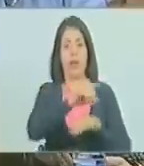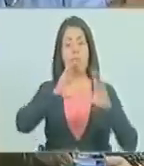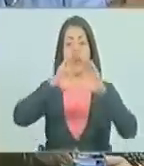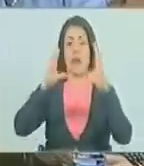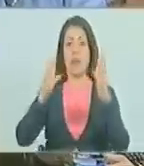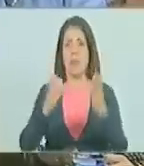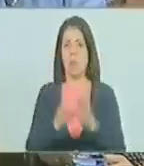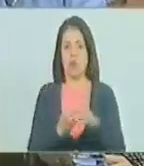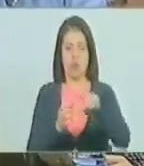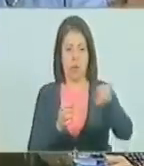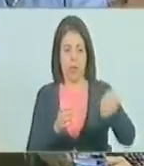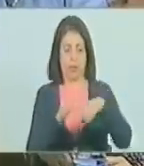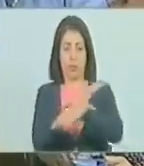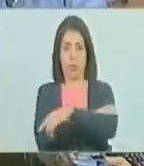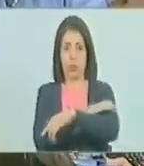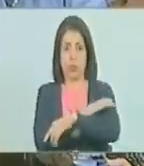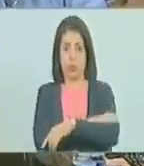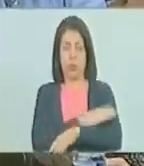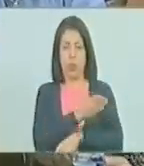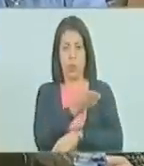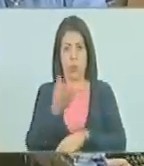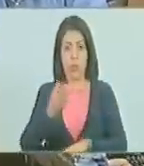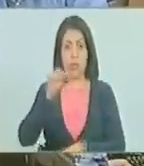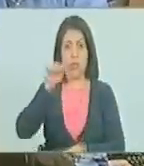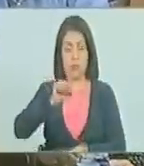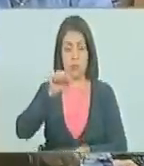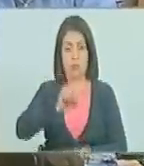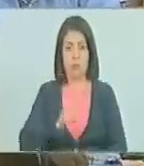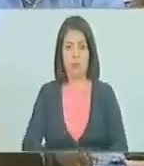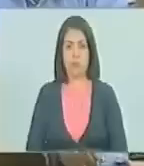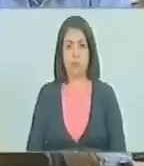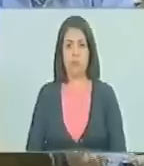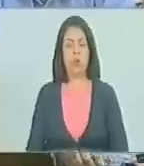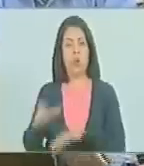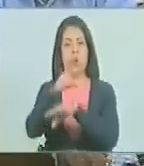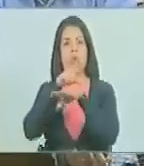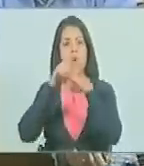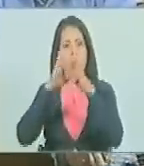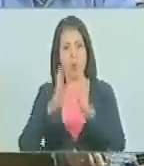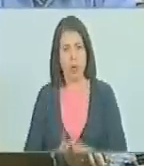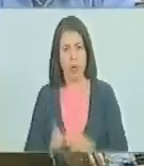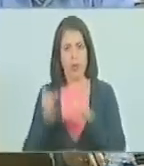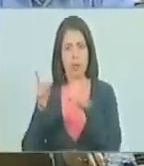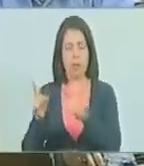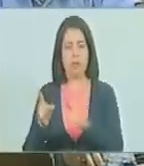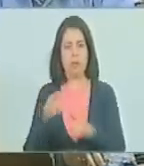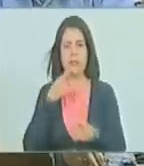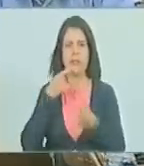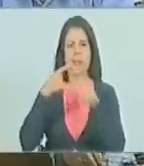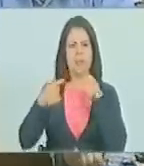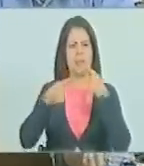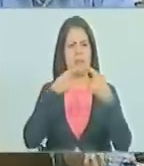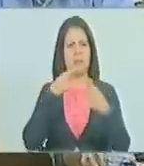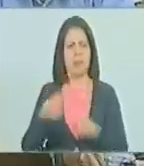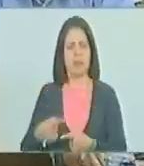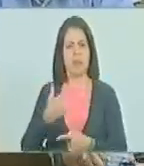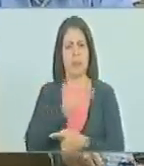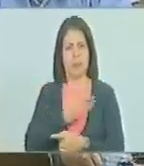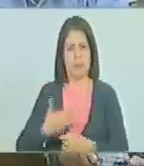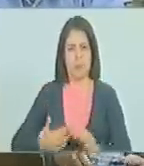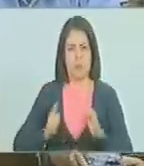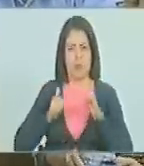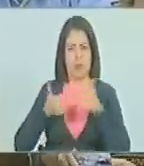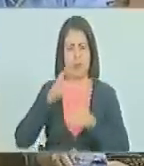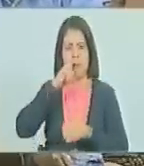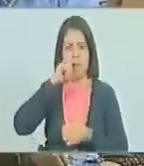mundo. Y ustedes sí, los del gobierno, comenzando por el presidente